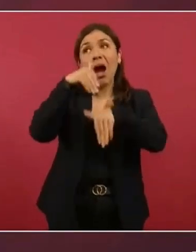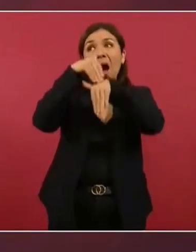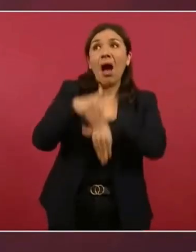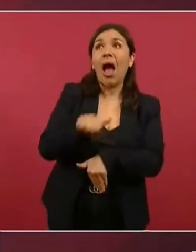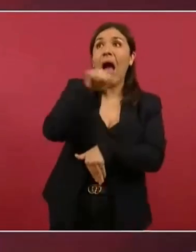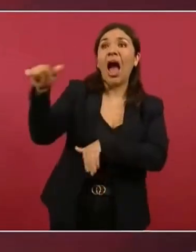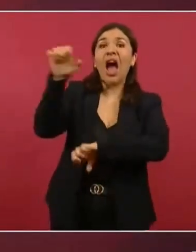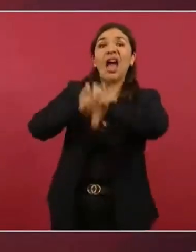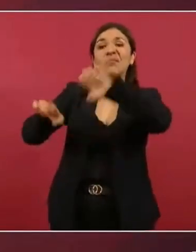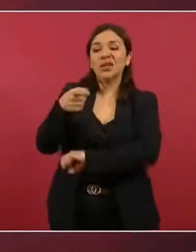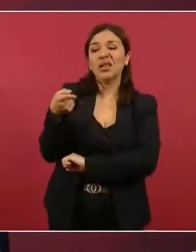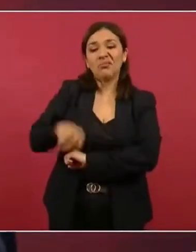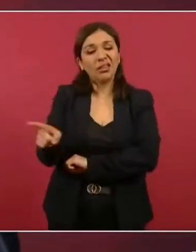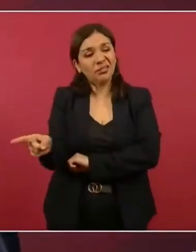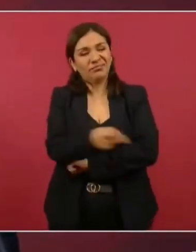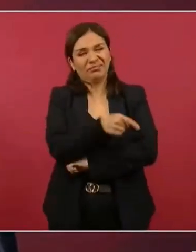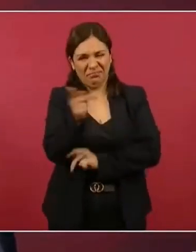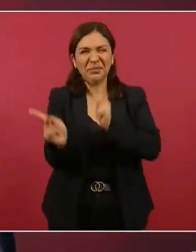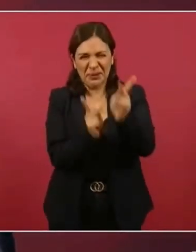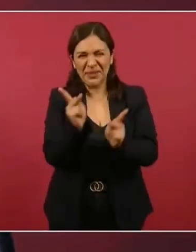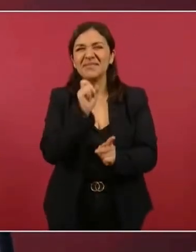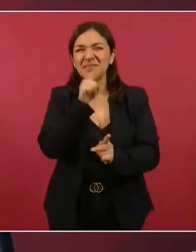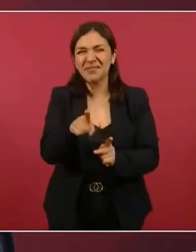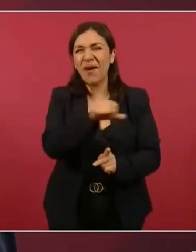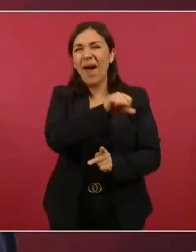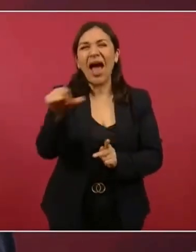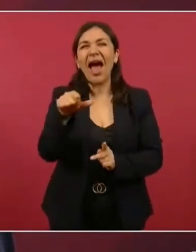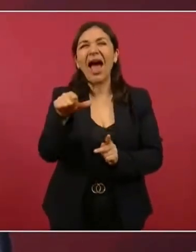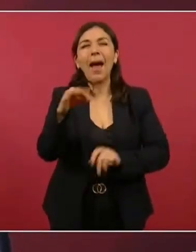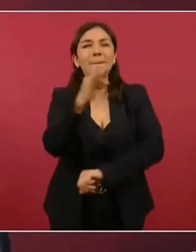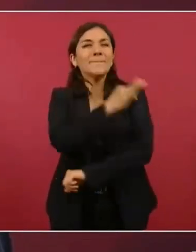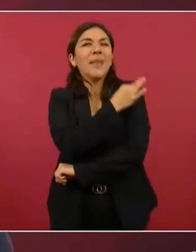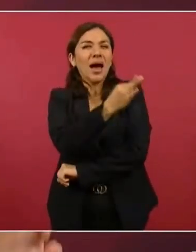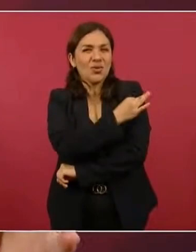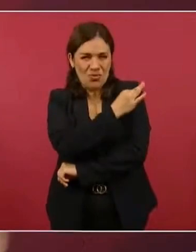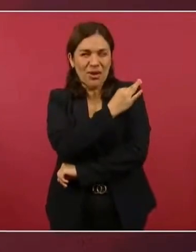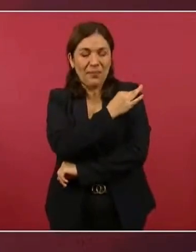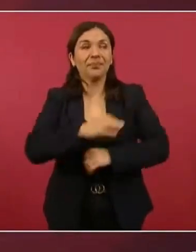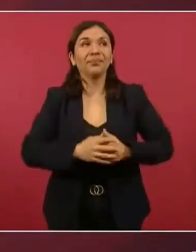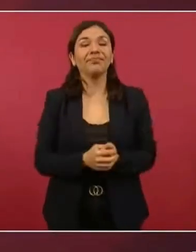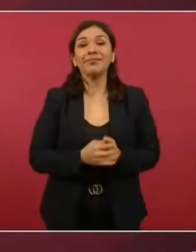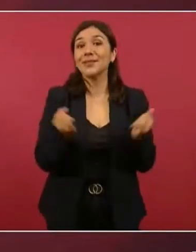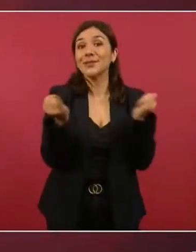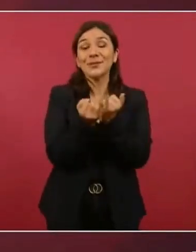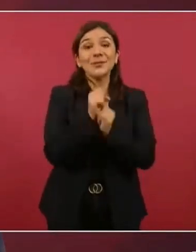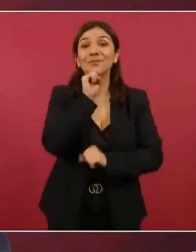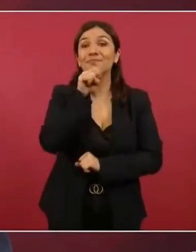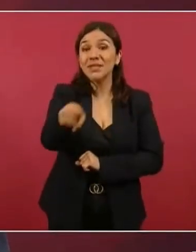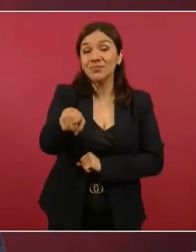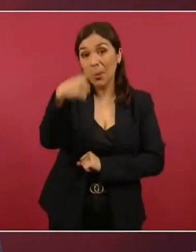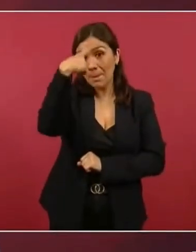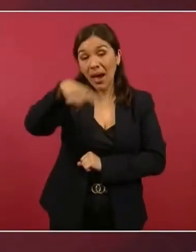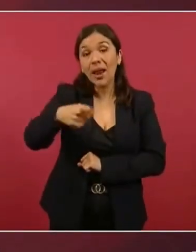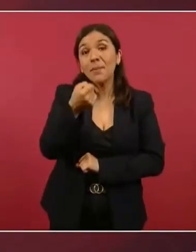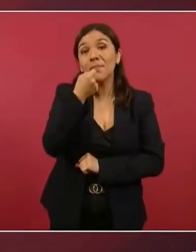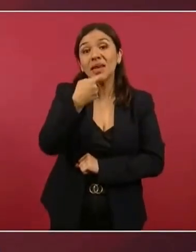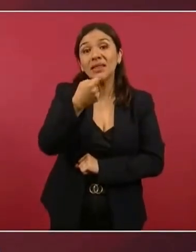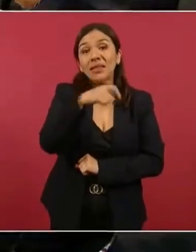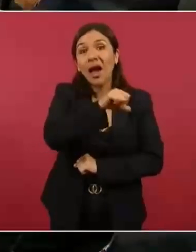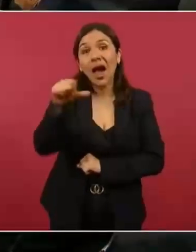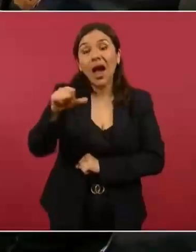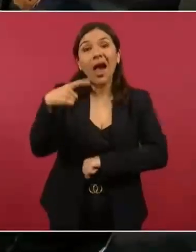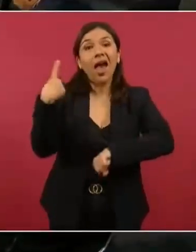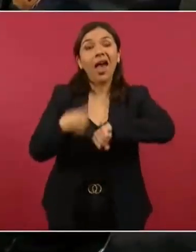empresas, en el caso que presenté de vacunas, este es el caso también de los medicamentos para